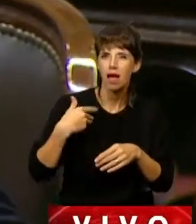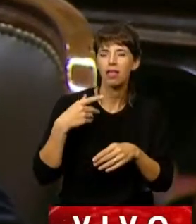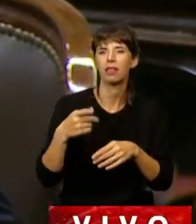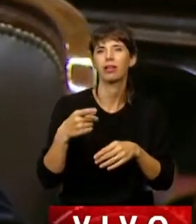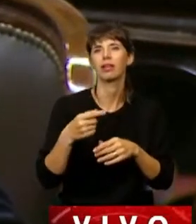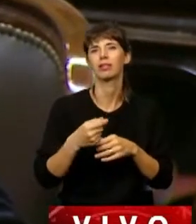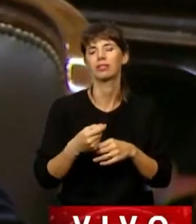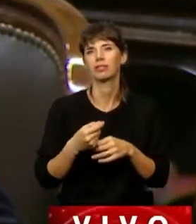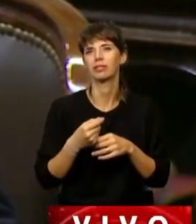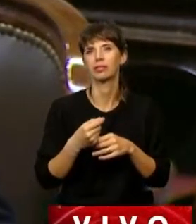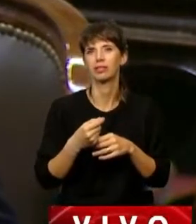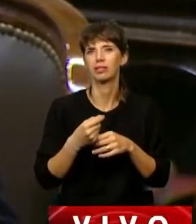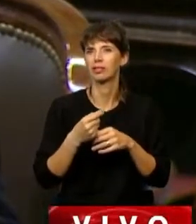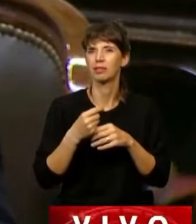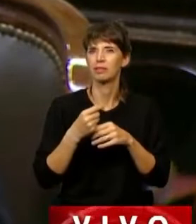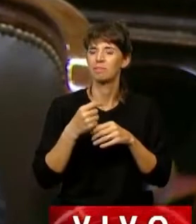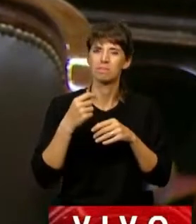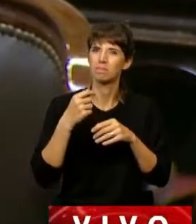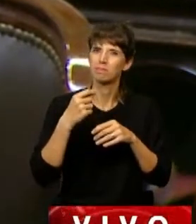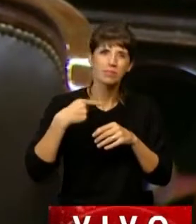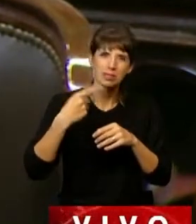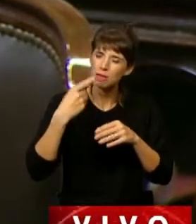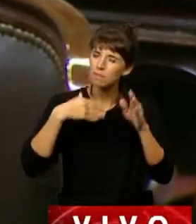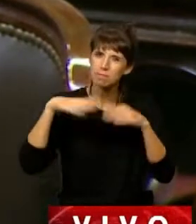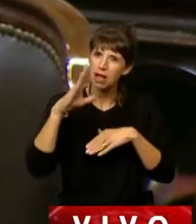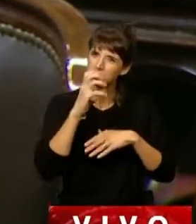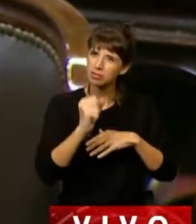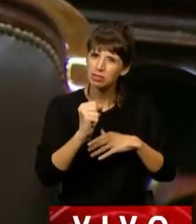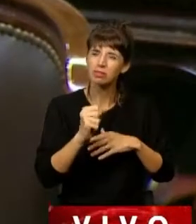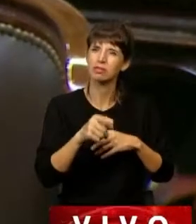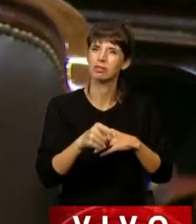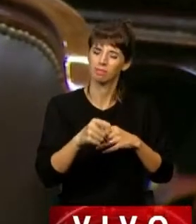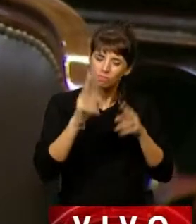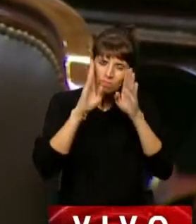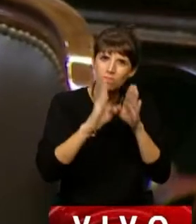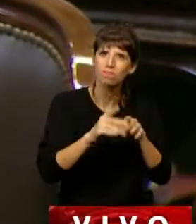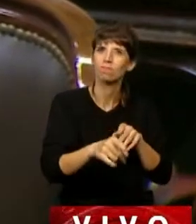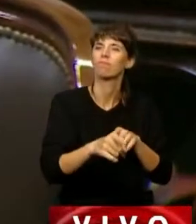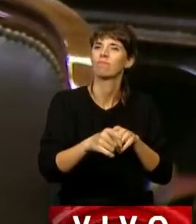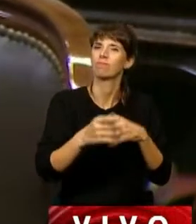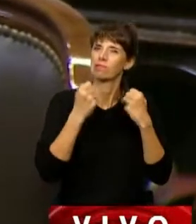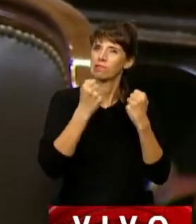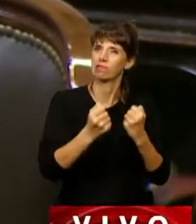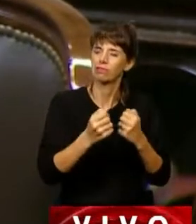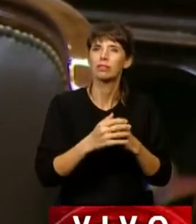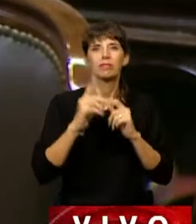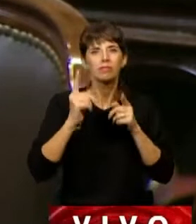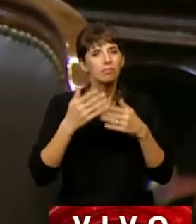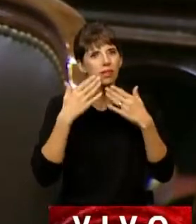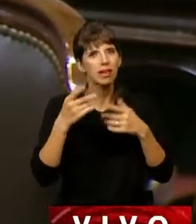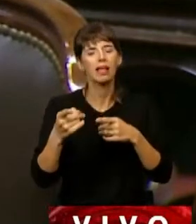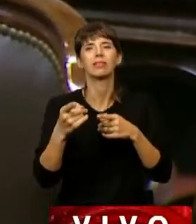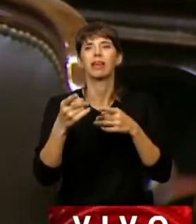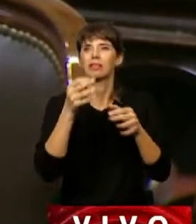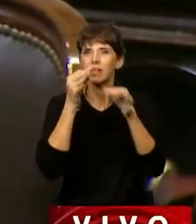siempre las que más se la bancan. Es el fruto de un diálogo y de un